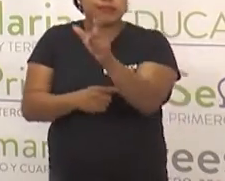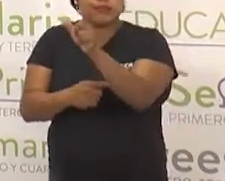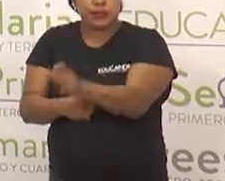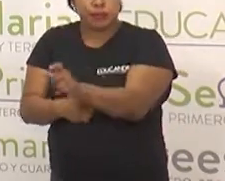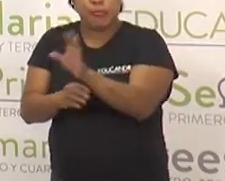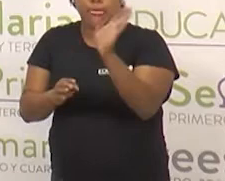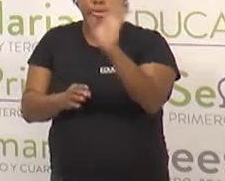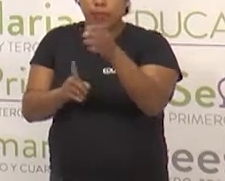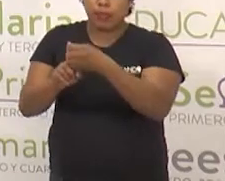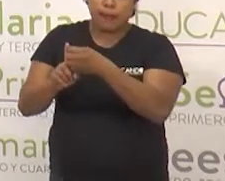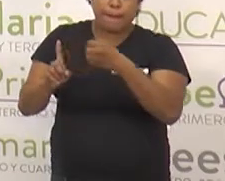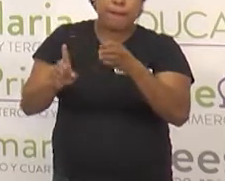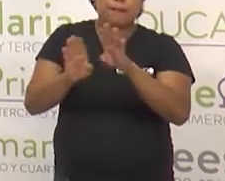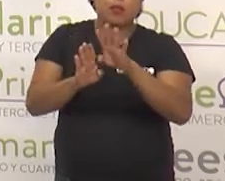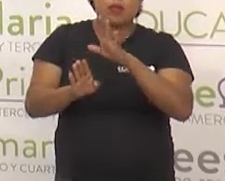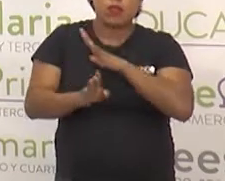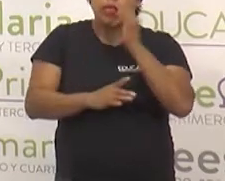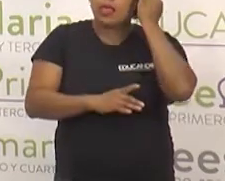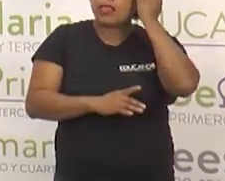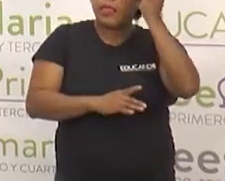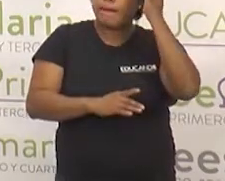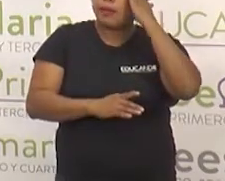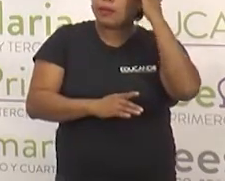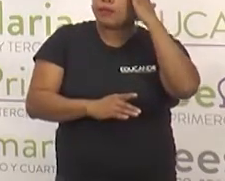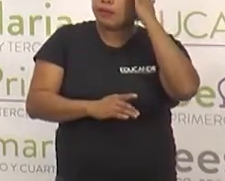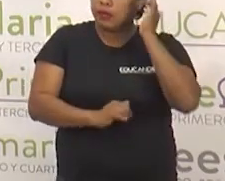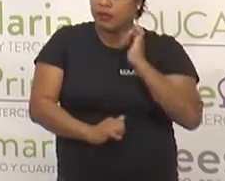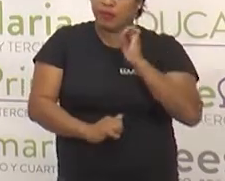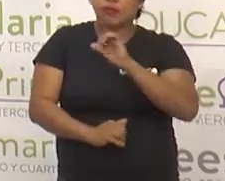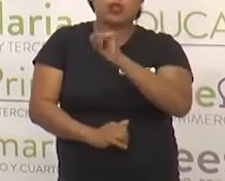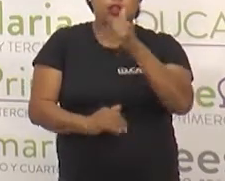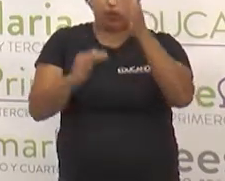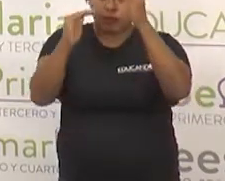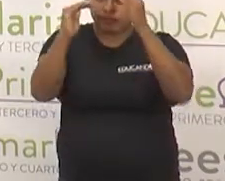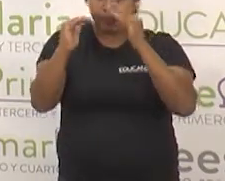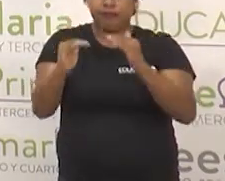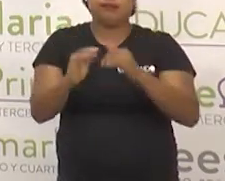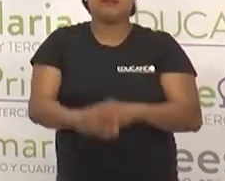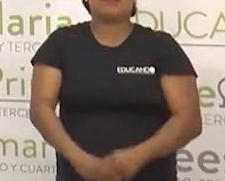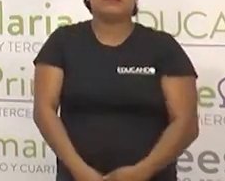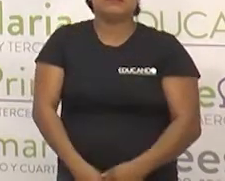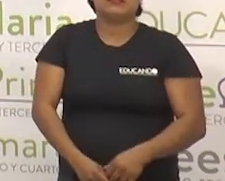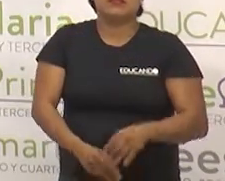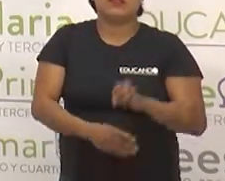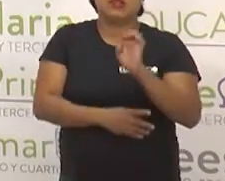cuando escribimos una idea principal. Vamos a leer la siguiente oración.